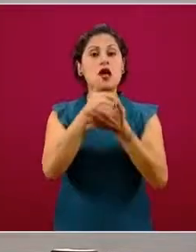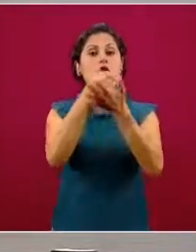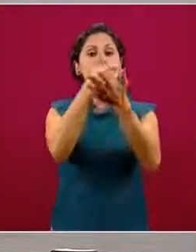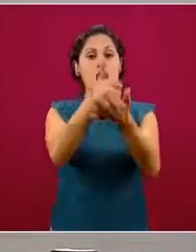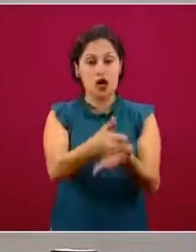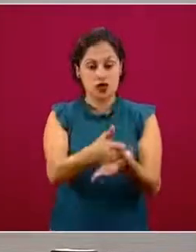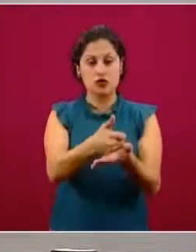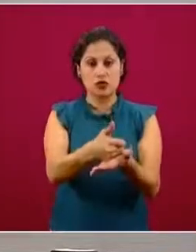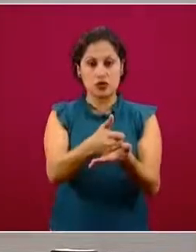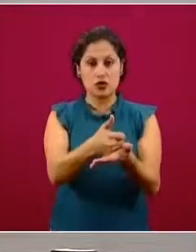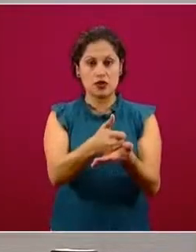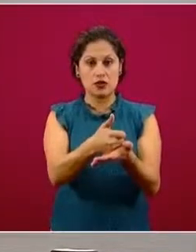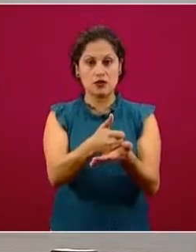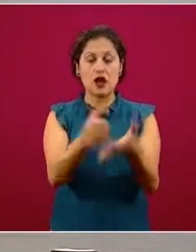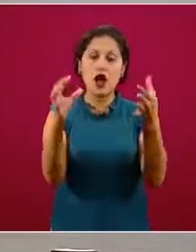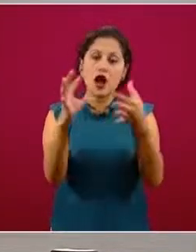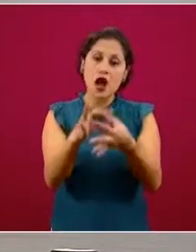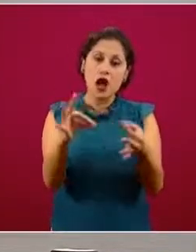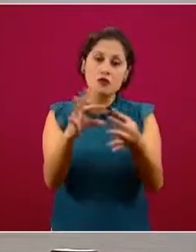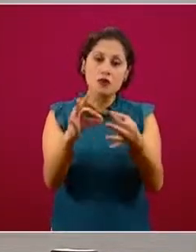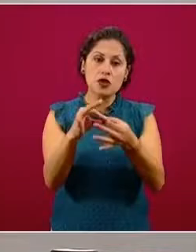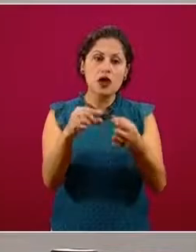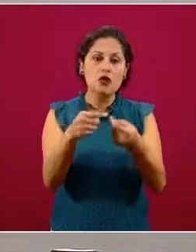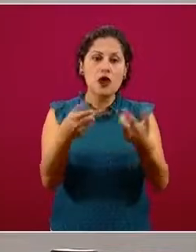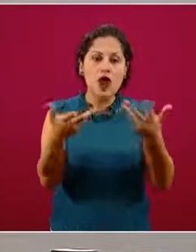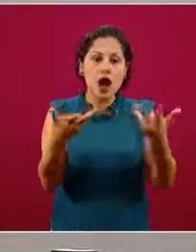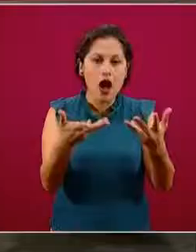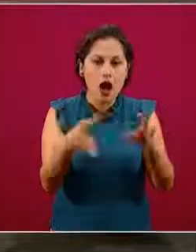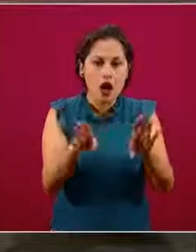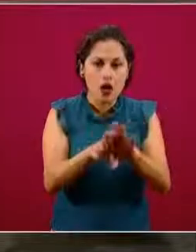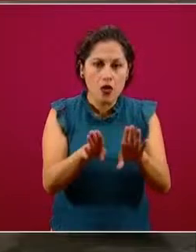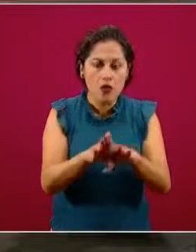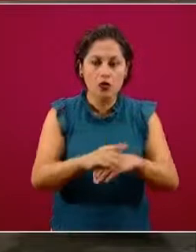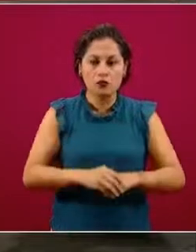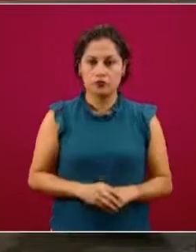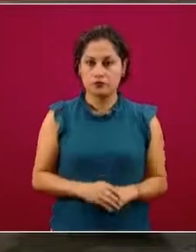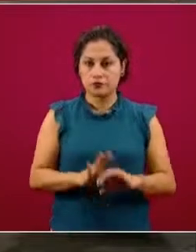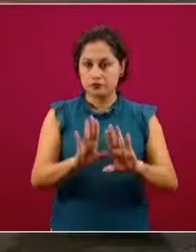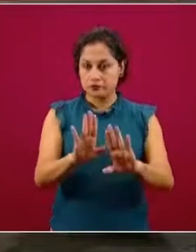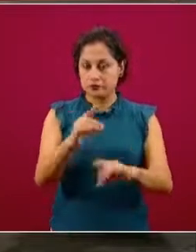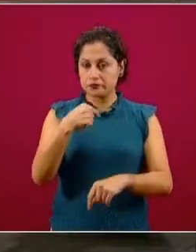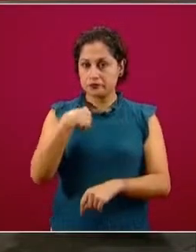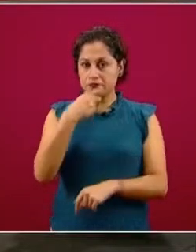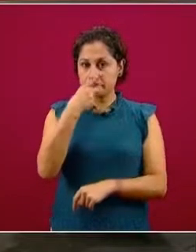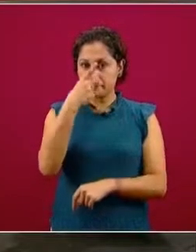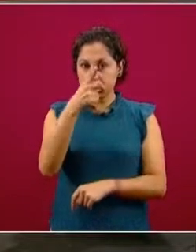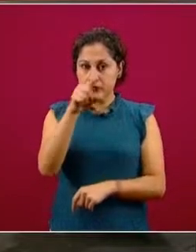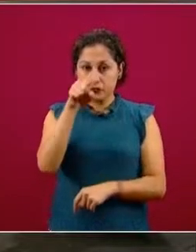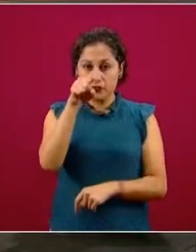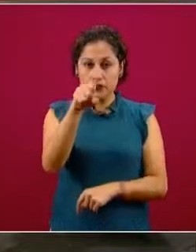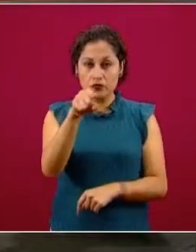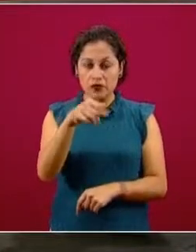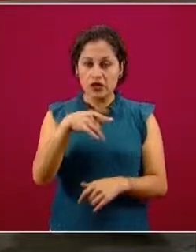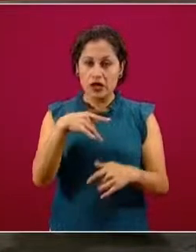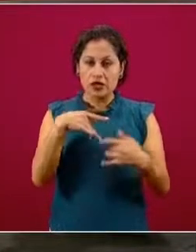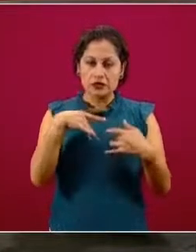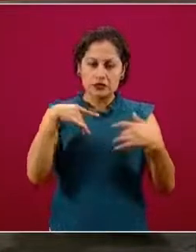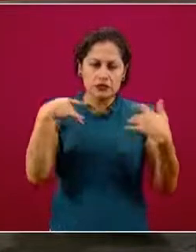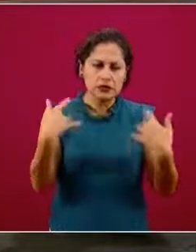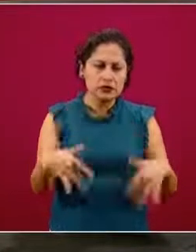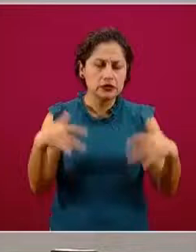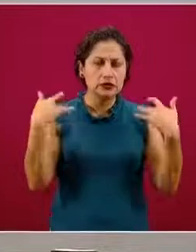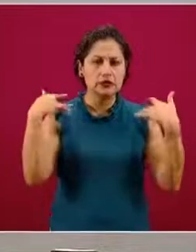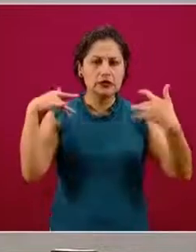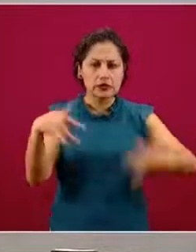sobre qué debe hacer y qué podría hacer. Si usted siente que tiene estas dificultades respiratorias o el dolor de pecho o